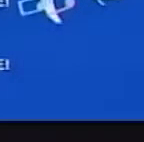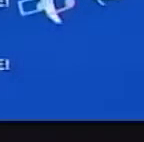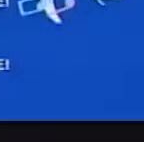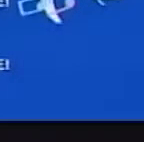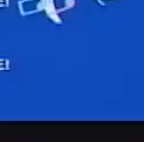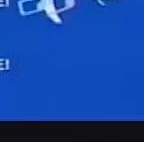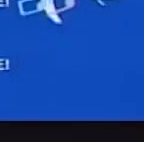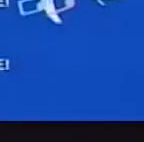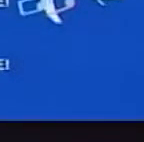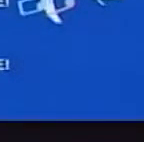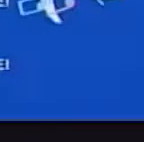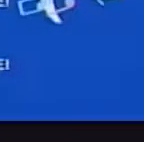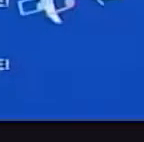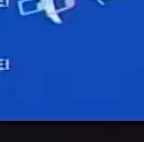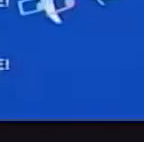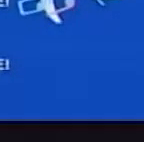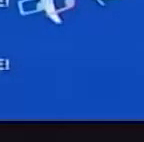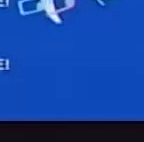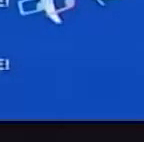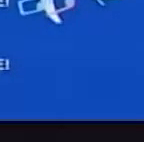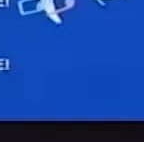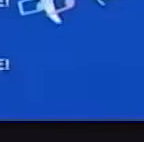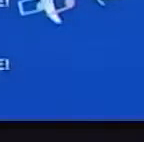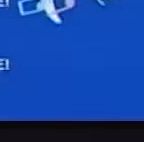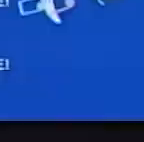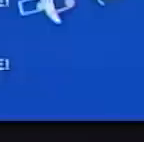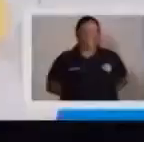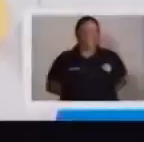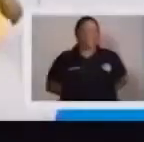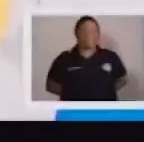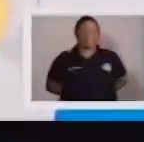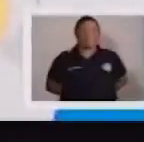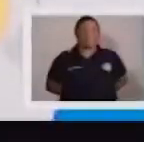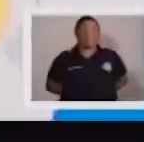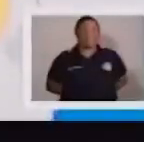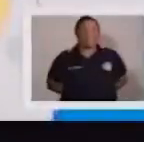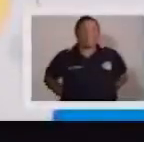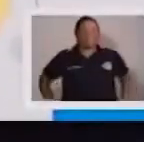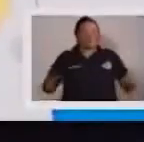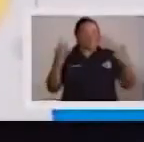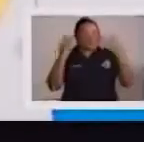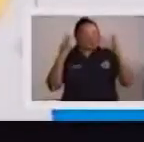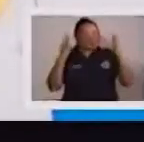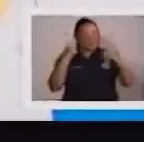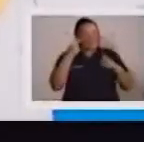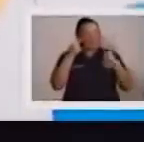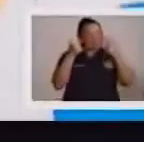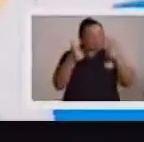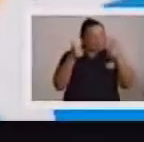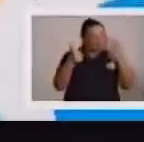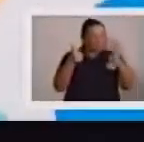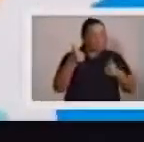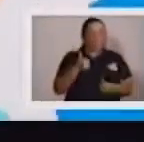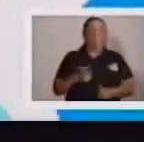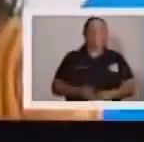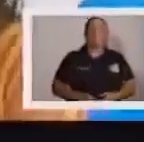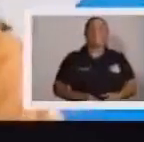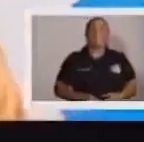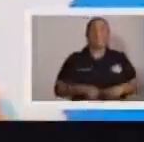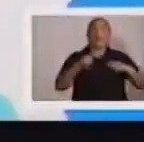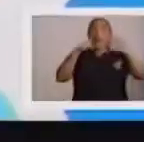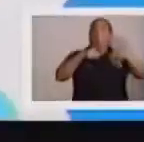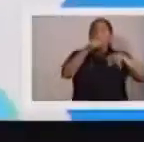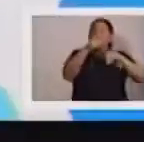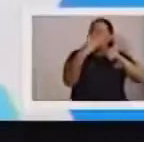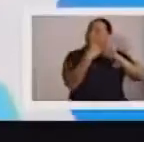ya me voy. Yo también. Muy bien, chicos, excelente. Estoy segura que